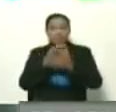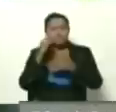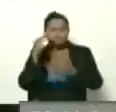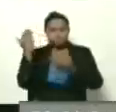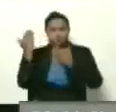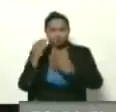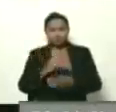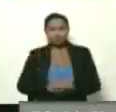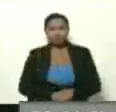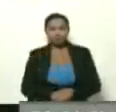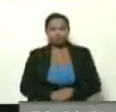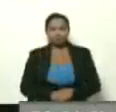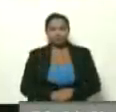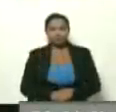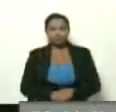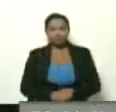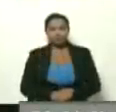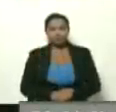Adelante.